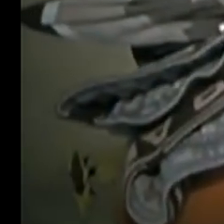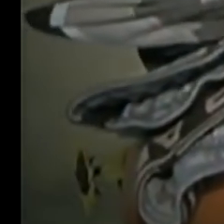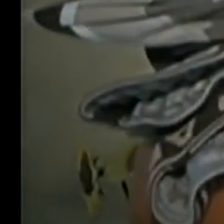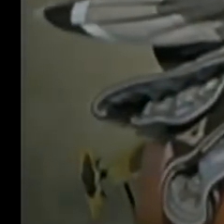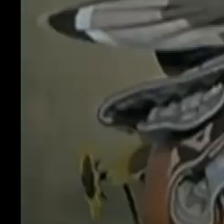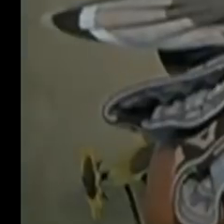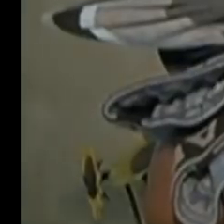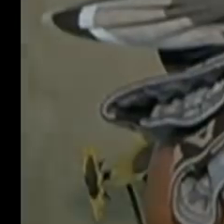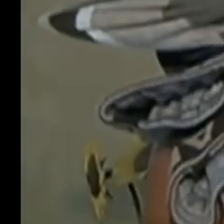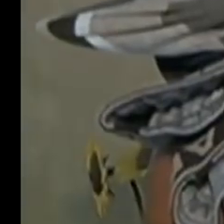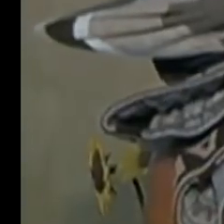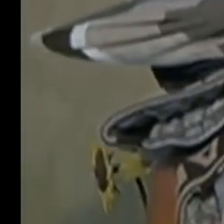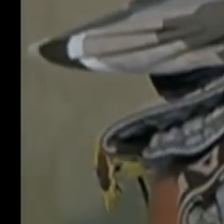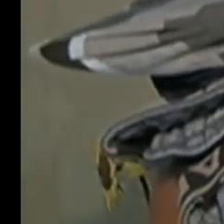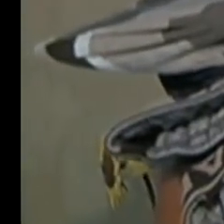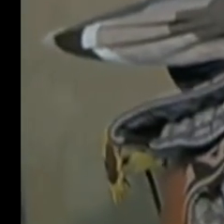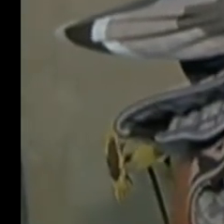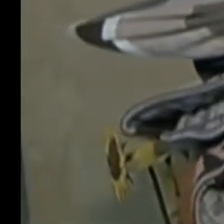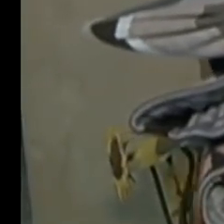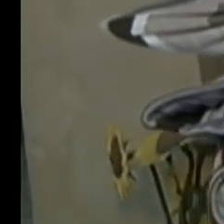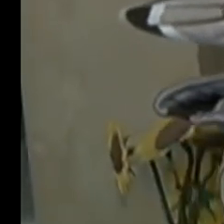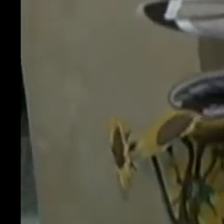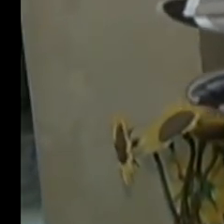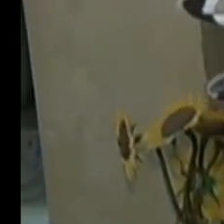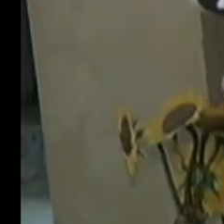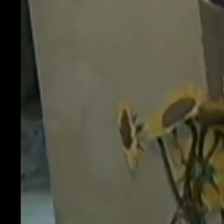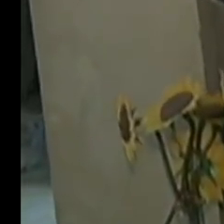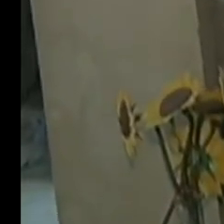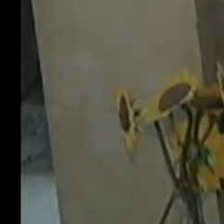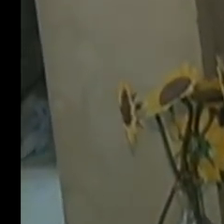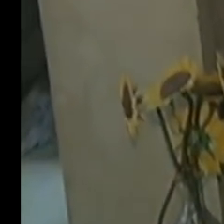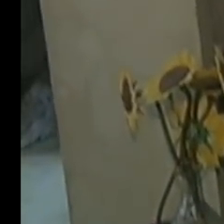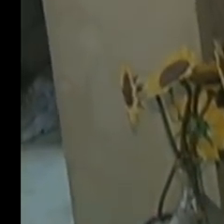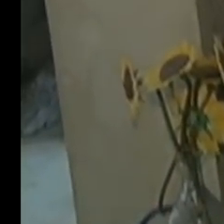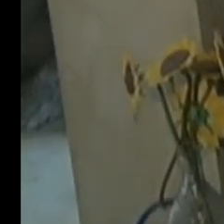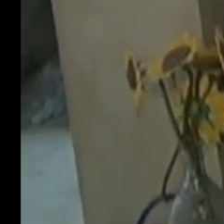de verdad el día que regrese por un favor